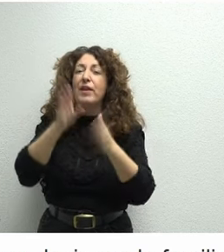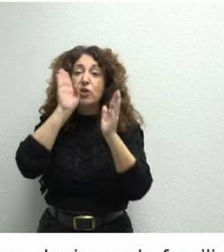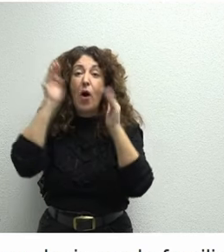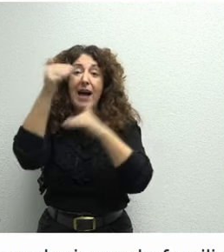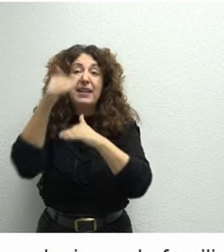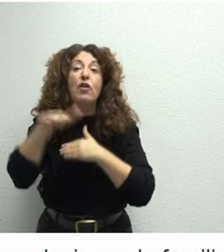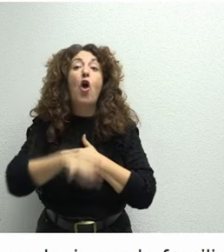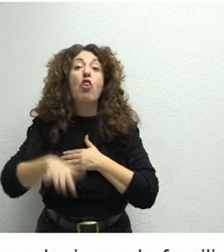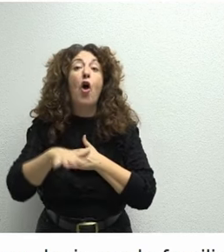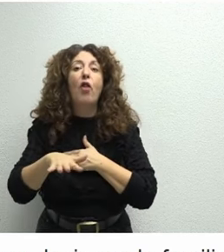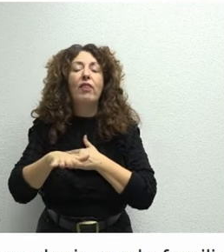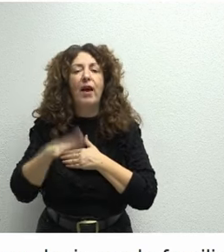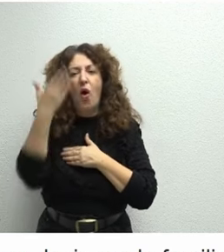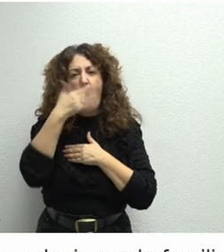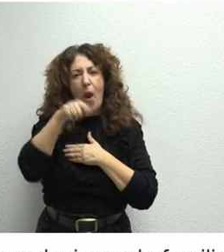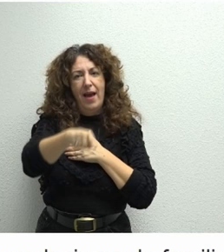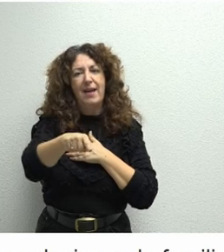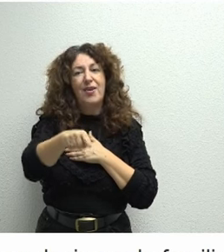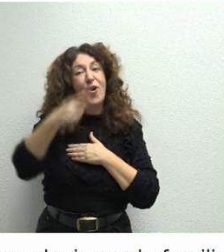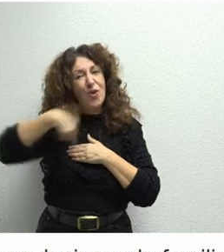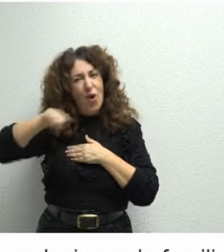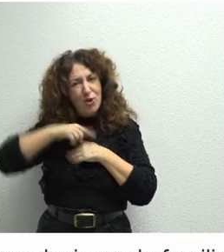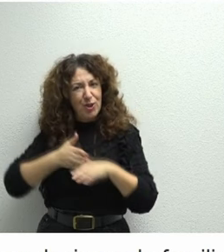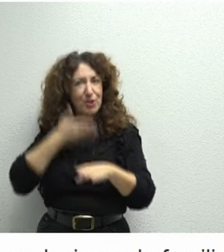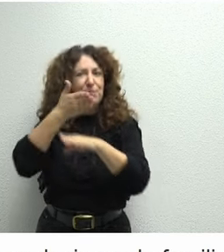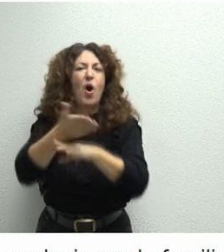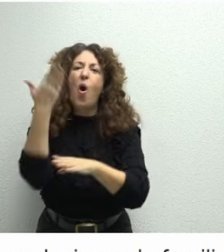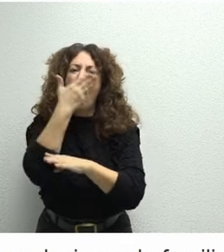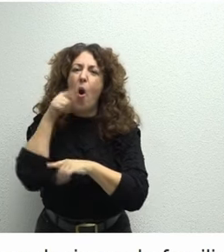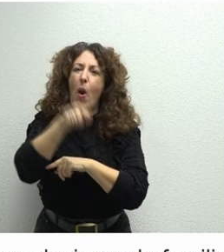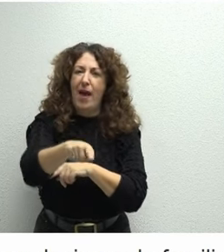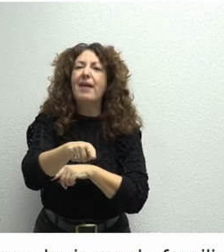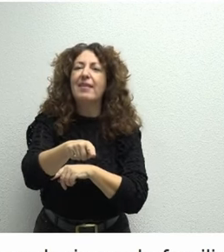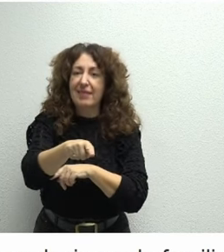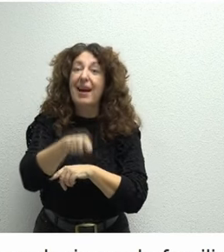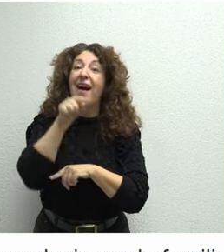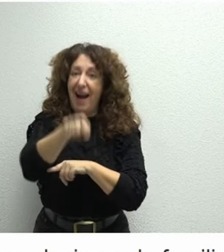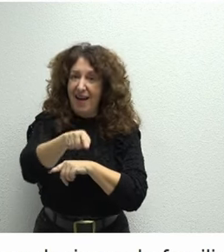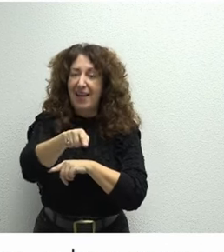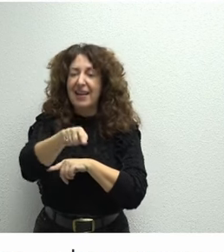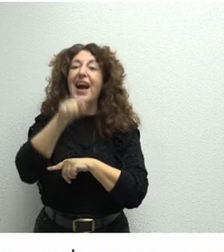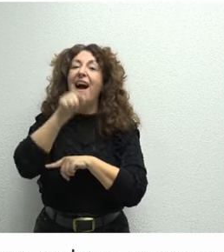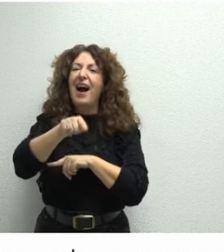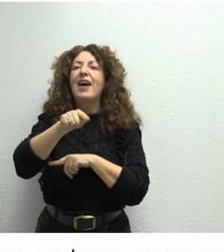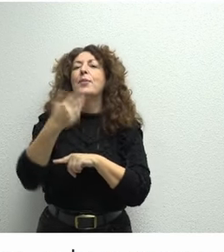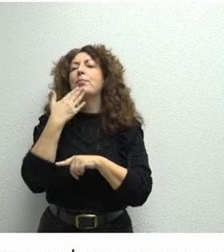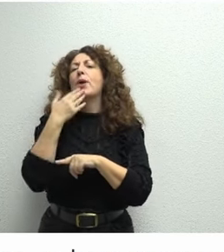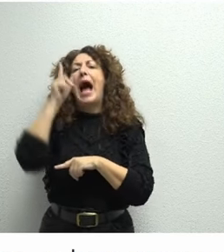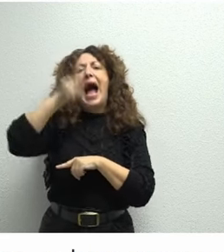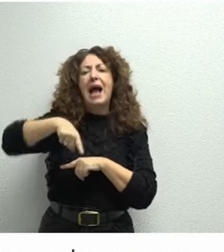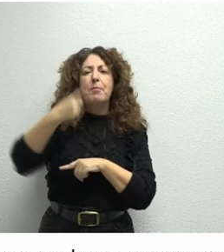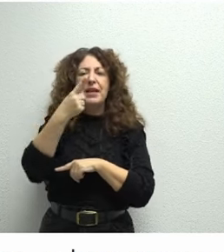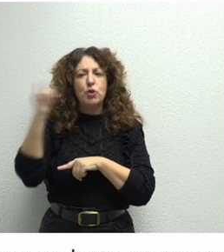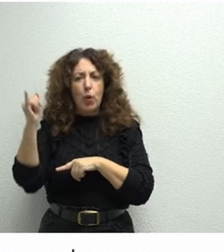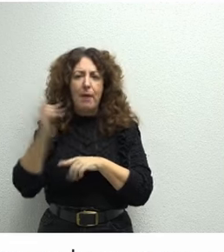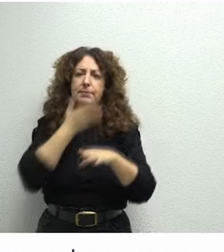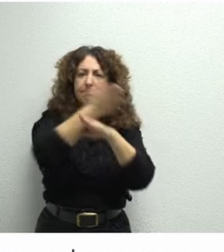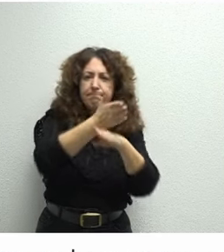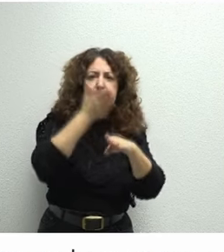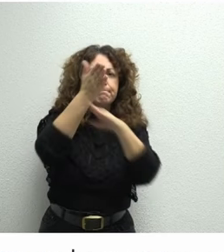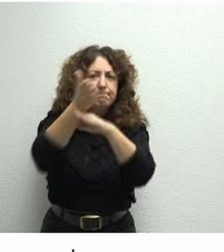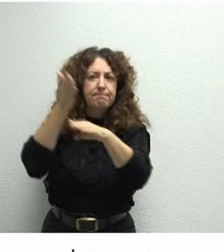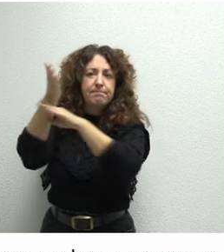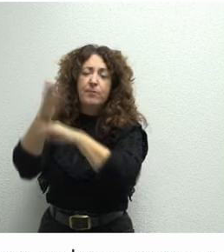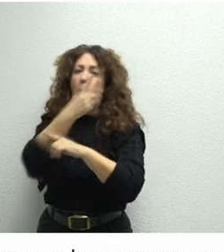centro escolar y nosotros nos trasladamos al centro escolar normalmente básicamente al final se traduce que vamos una vez al mes a cada centro y